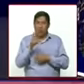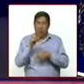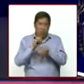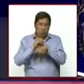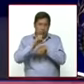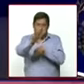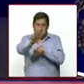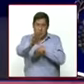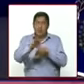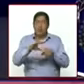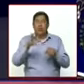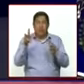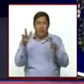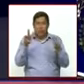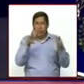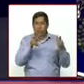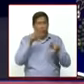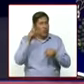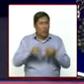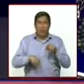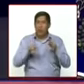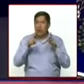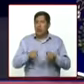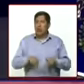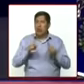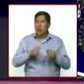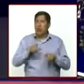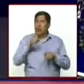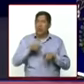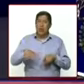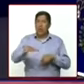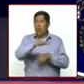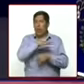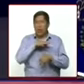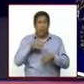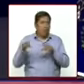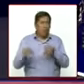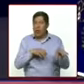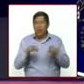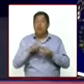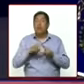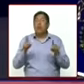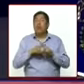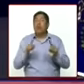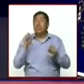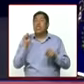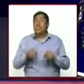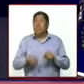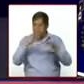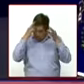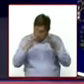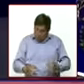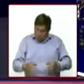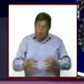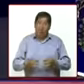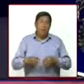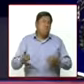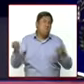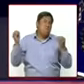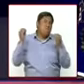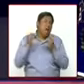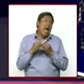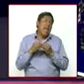ni mostrar, ni hacer un paneo de las personas quienes están asumiendo esta medida de presión. Sin embargo, sí se confirma que se